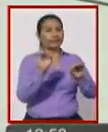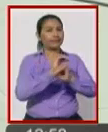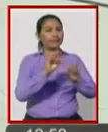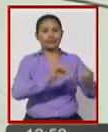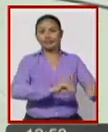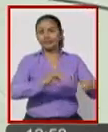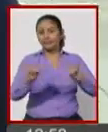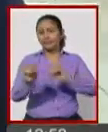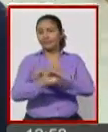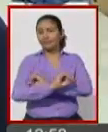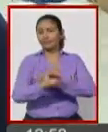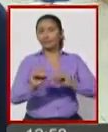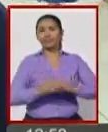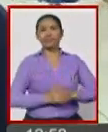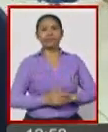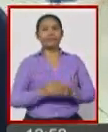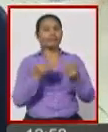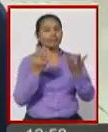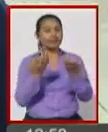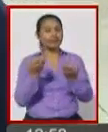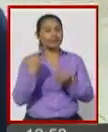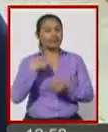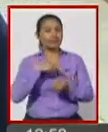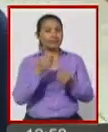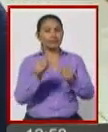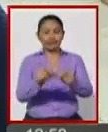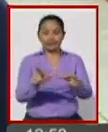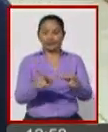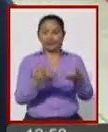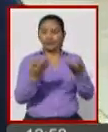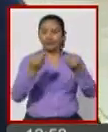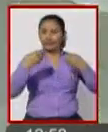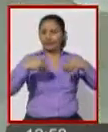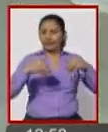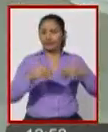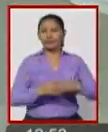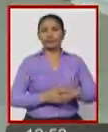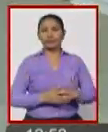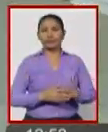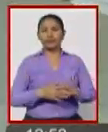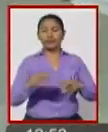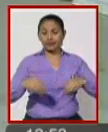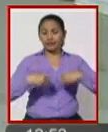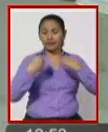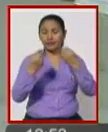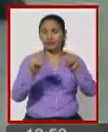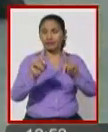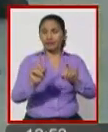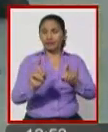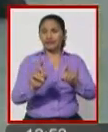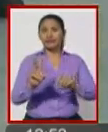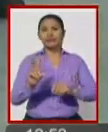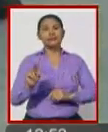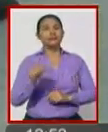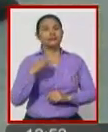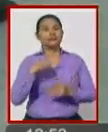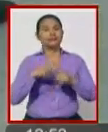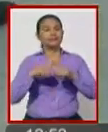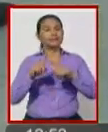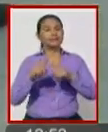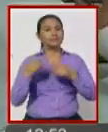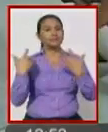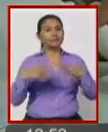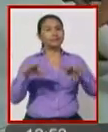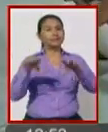ya? No, ya no. Queremos un puesto, queremos vender. ¿Ya le dieron este espacio por usted o todavía? No, no nos ha dado, pero nos